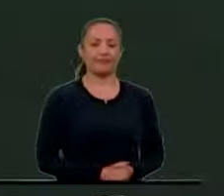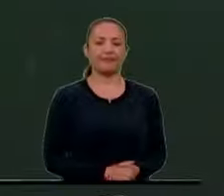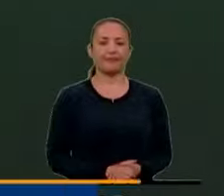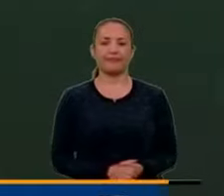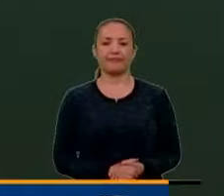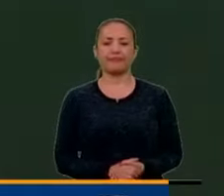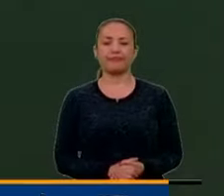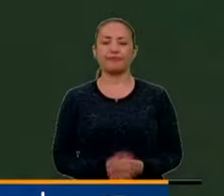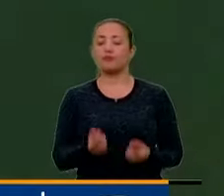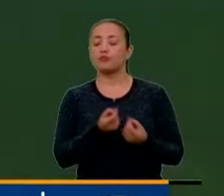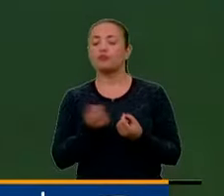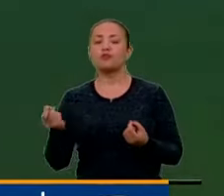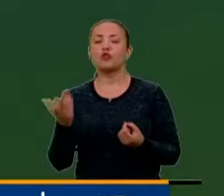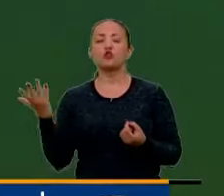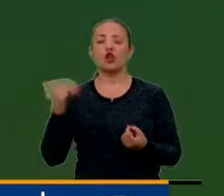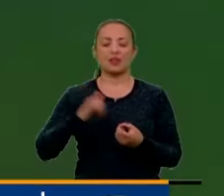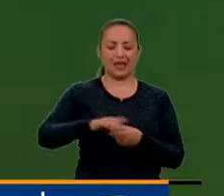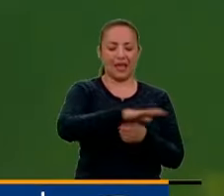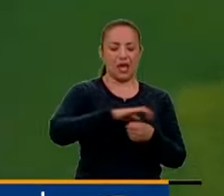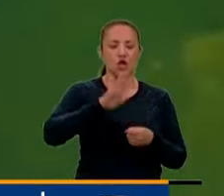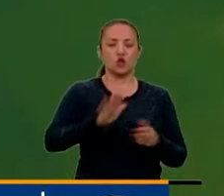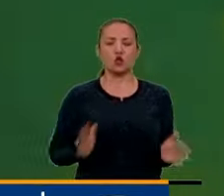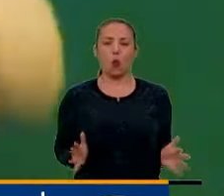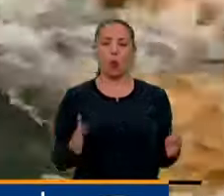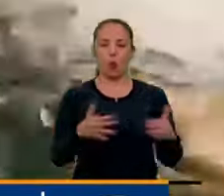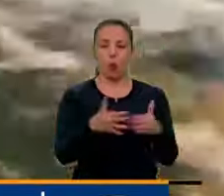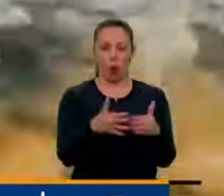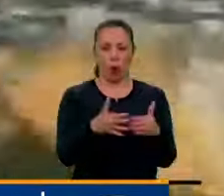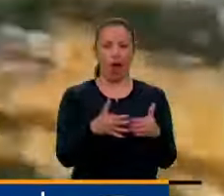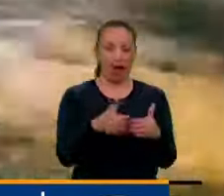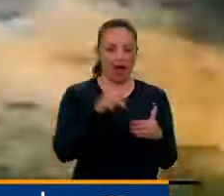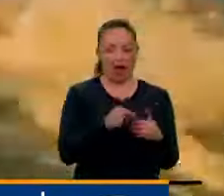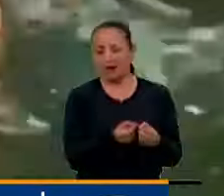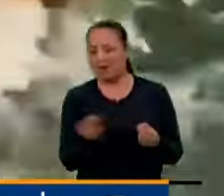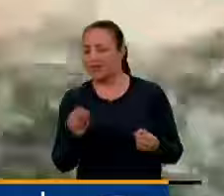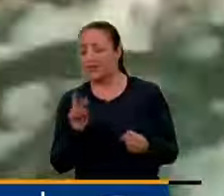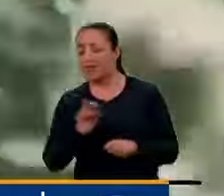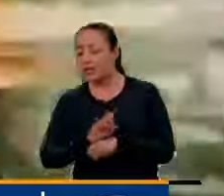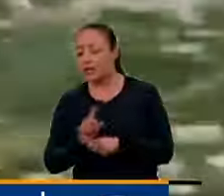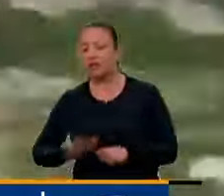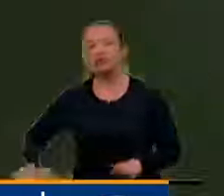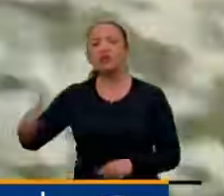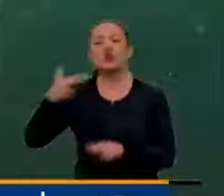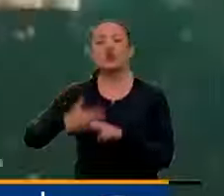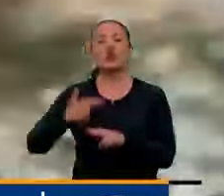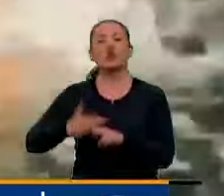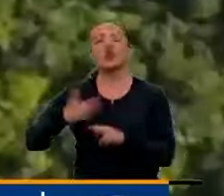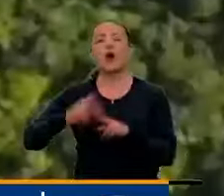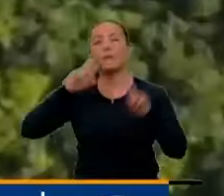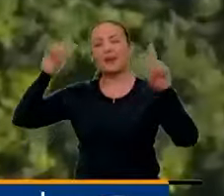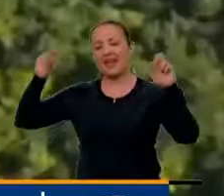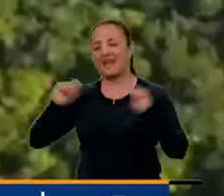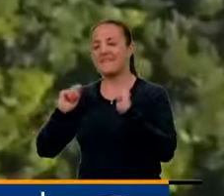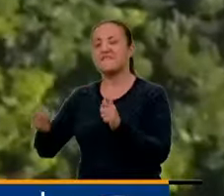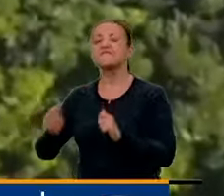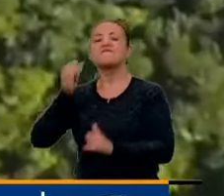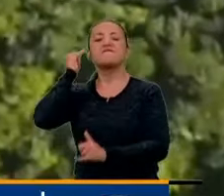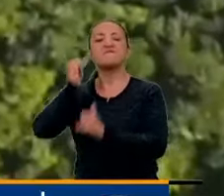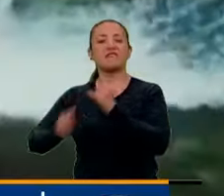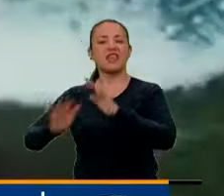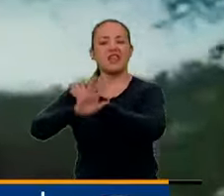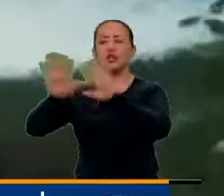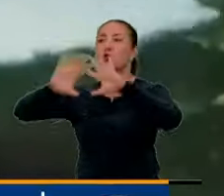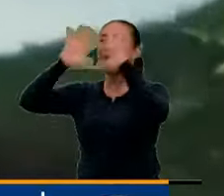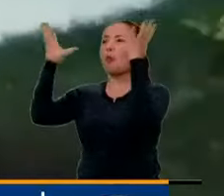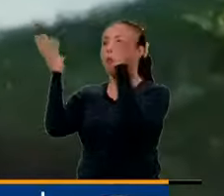A menos de 7 minutos del casco urbano de Mocoa, en Putumayo, se encuentra el lugar conocido como el fin del mundo. Una serie de cascadas